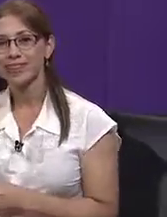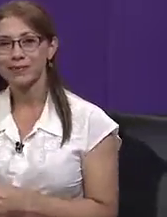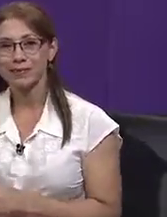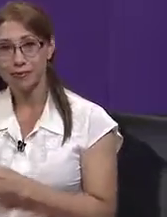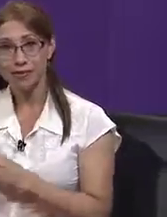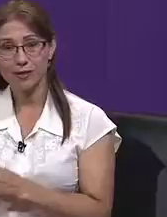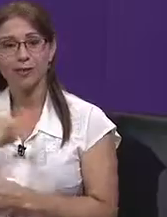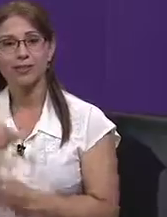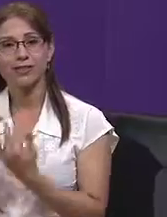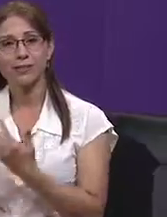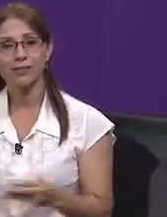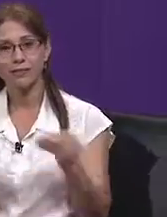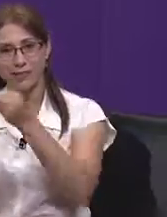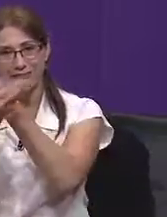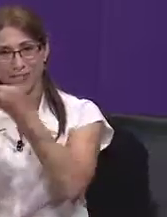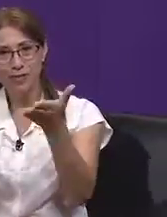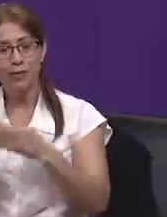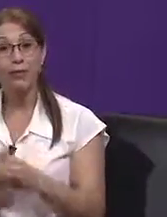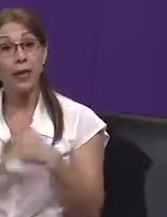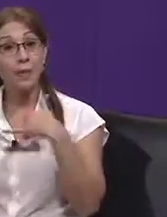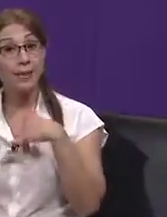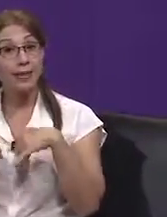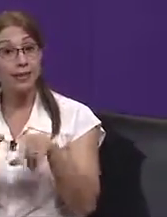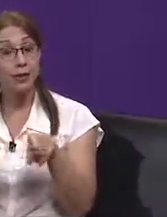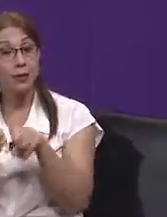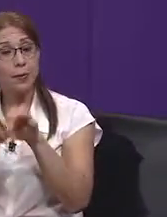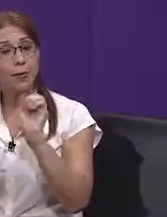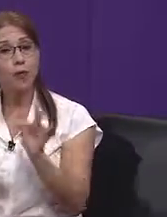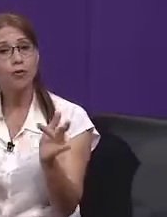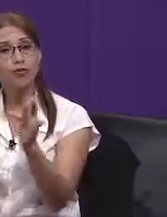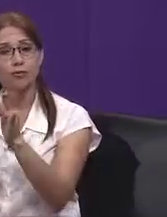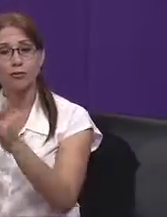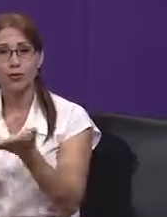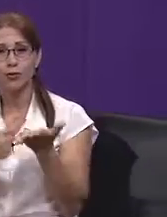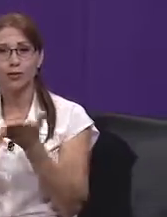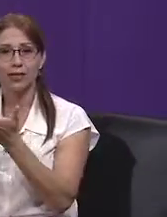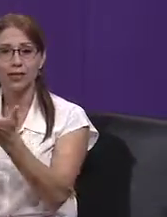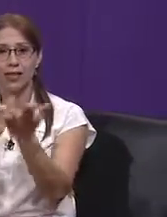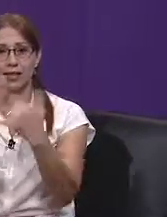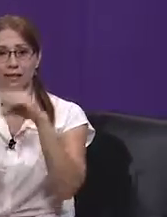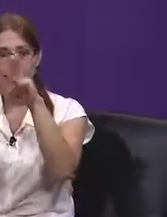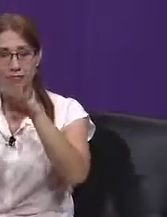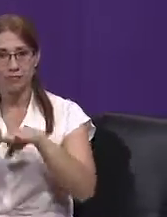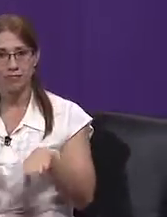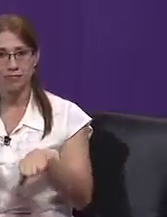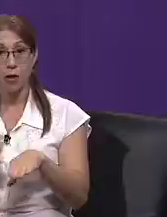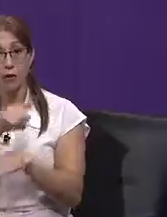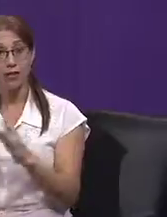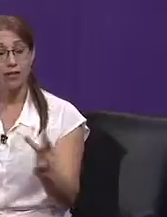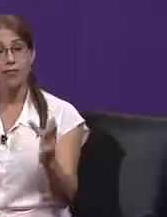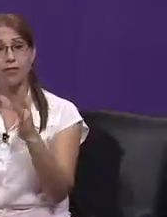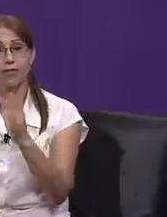próxima semana la esperamos con más información. Mientras tanto, también podemos discutir en redes sociales.